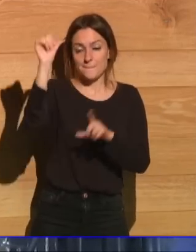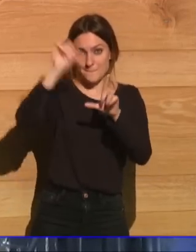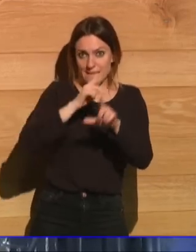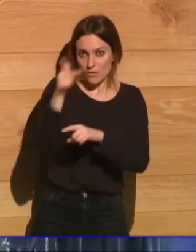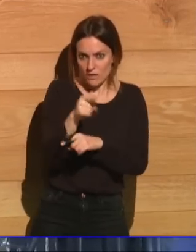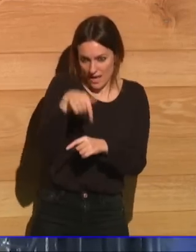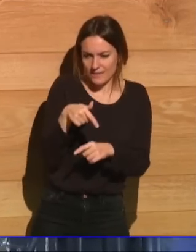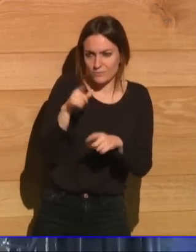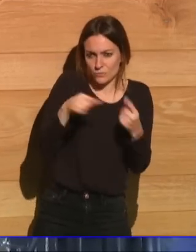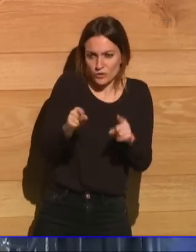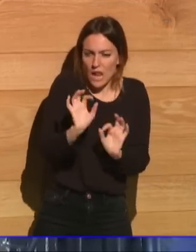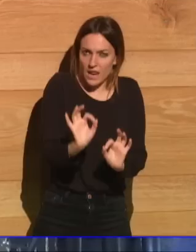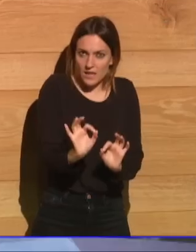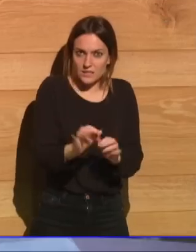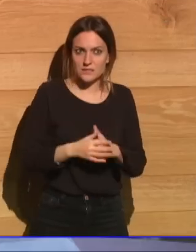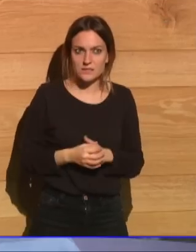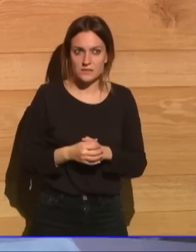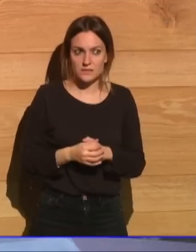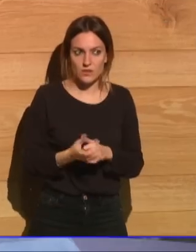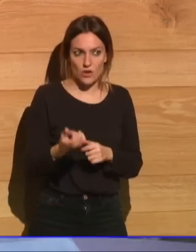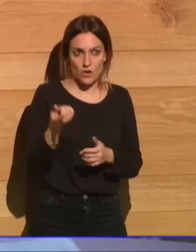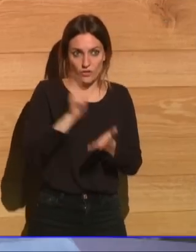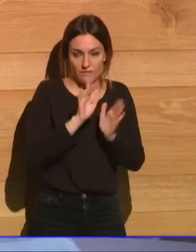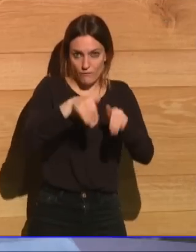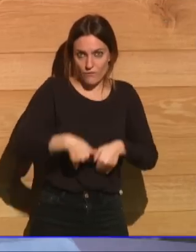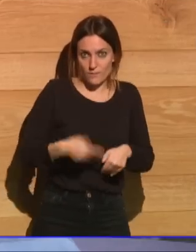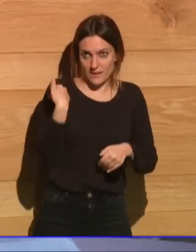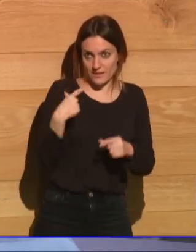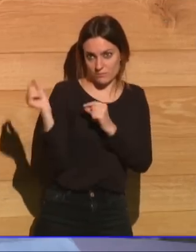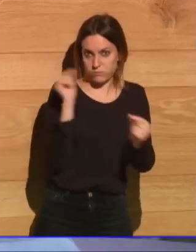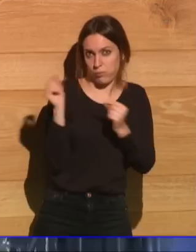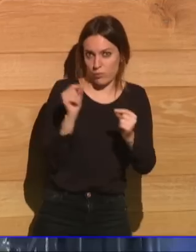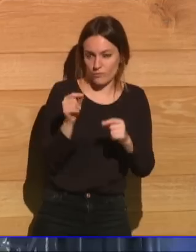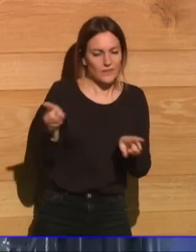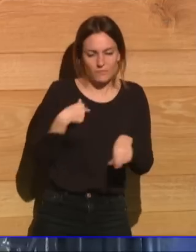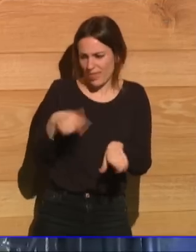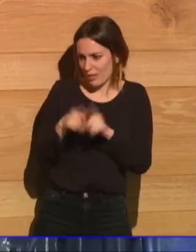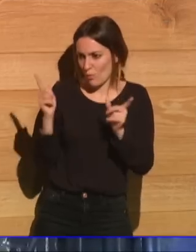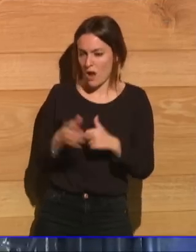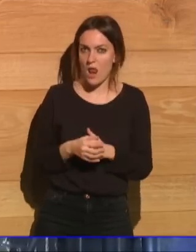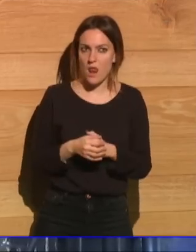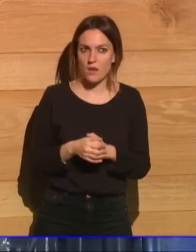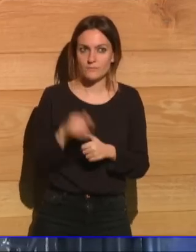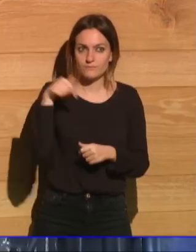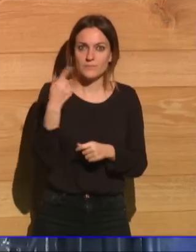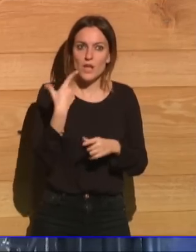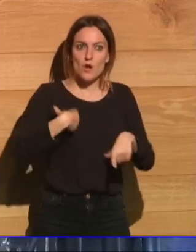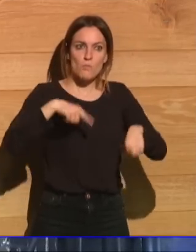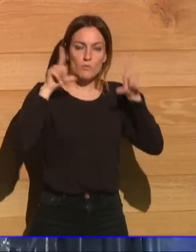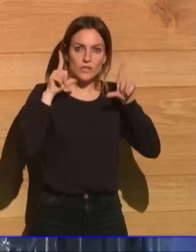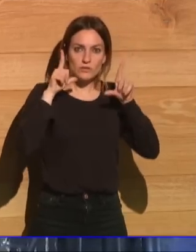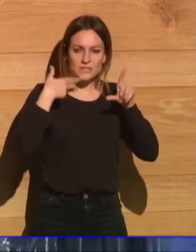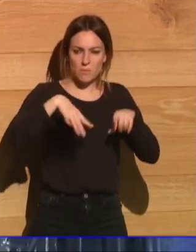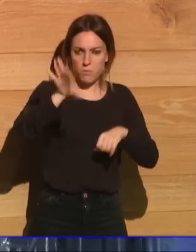cante nadie, Volvemos al debate estéril de sí, antes. Pero sí, vamos. no importa. Como coge a un protagonista, a